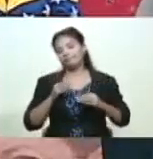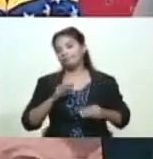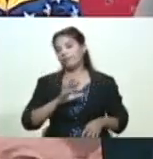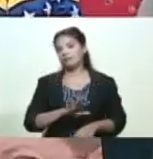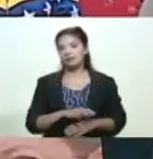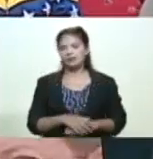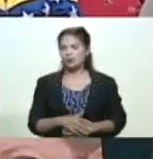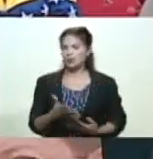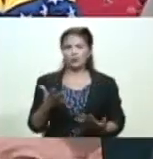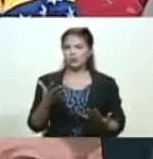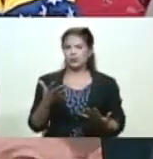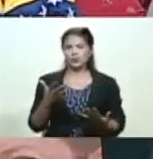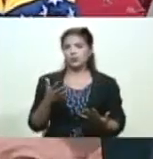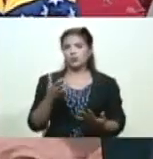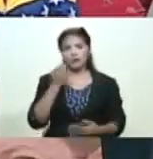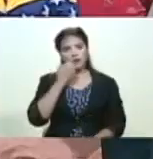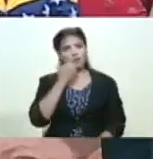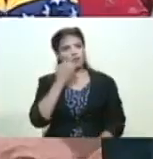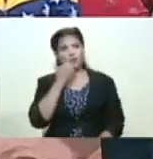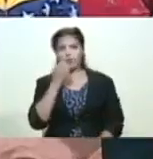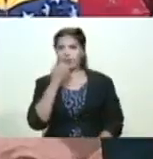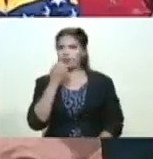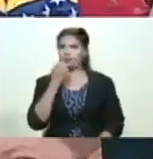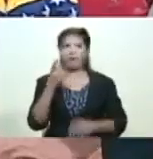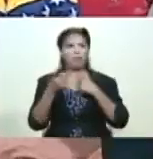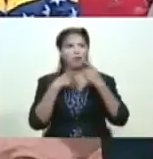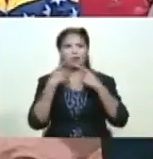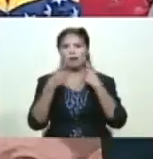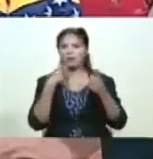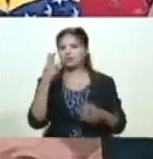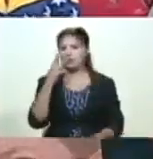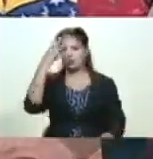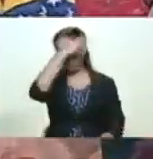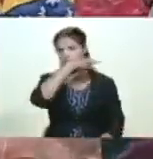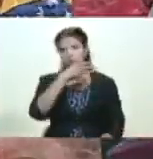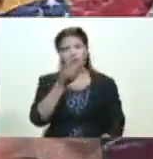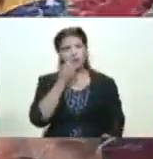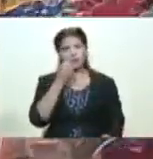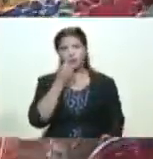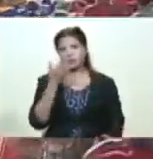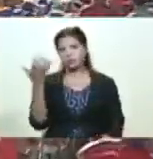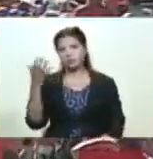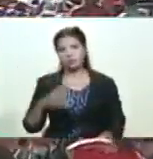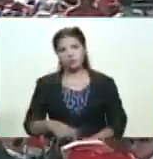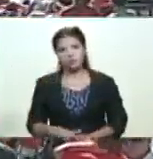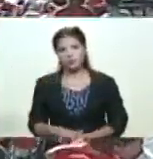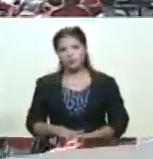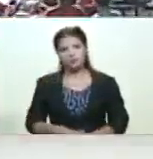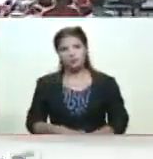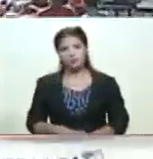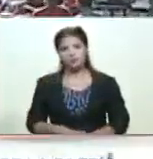Es demasiado vulgar y desproporcionada la declaración de Donald Trump.